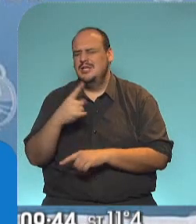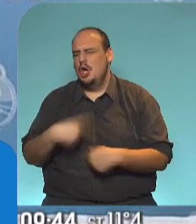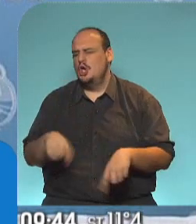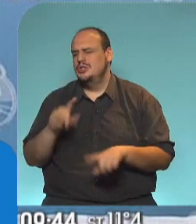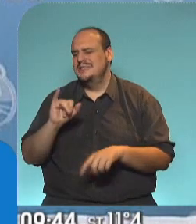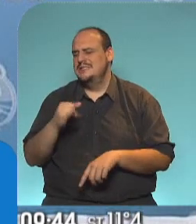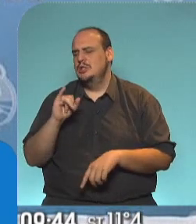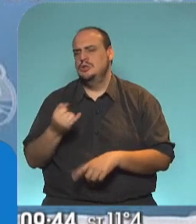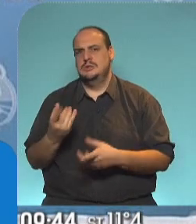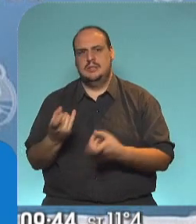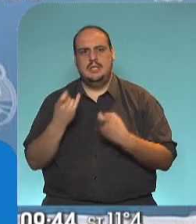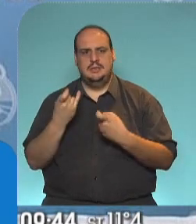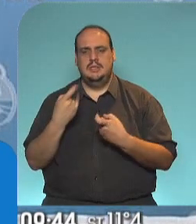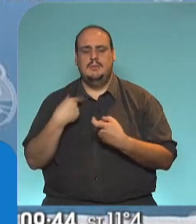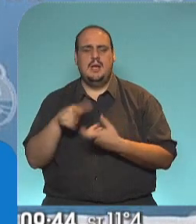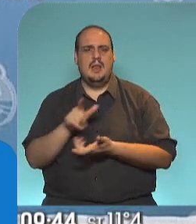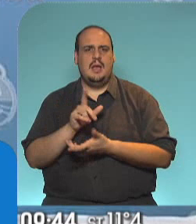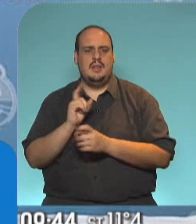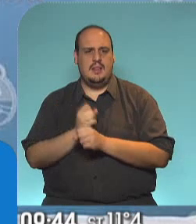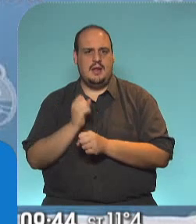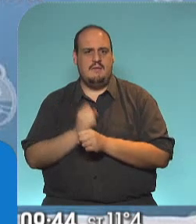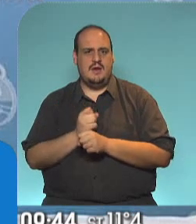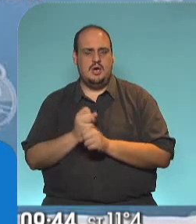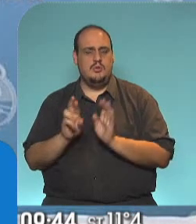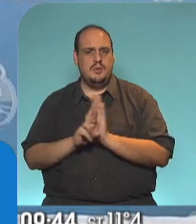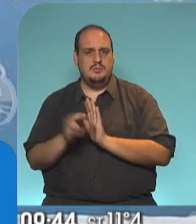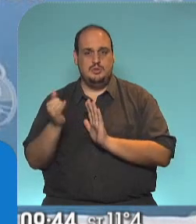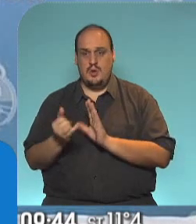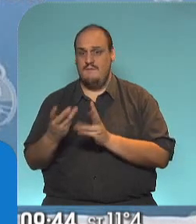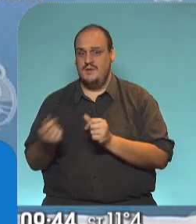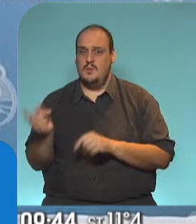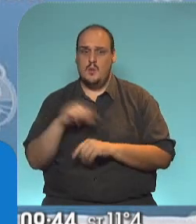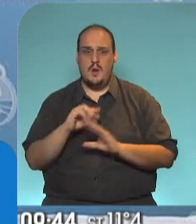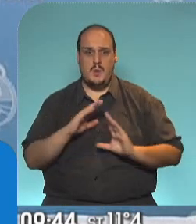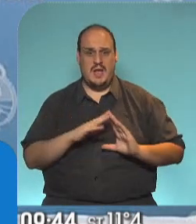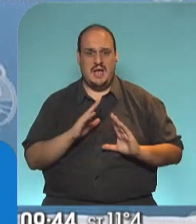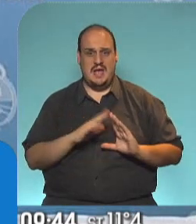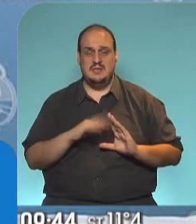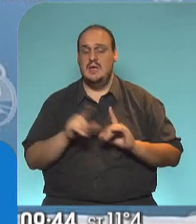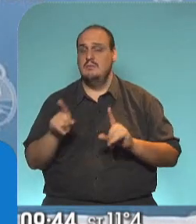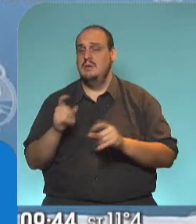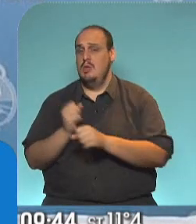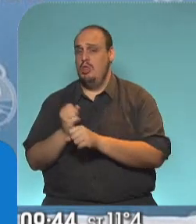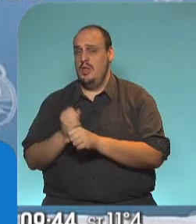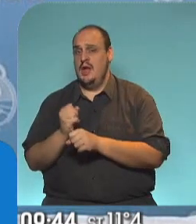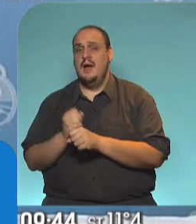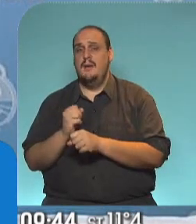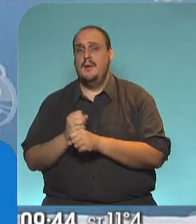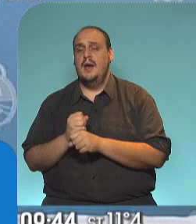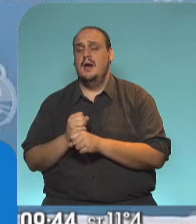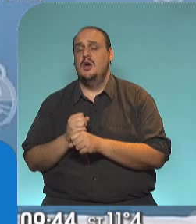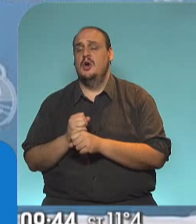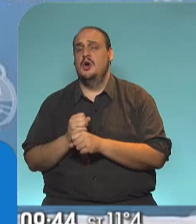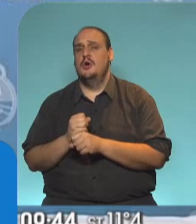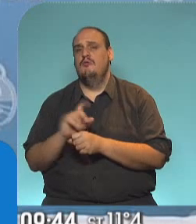realizar nuestra actividad autorizada y volver a casa y que esa actividad que realizamos implique el